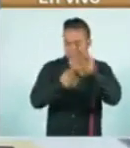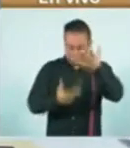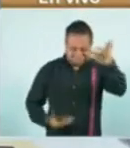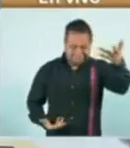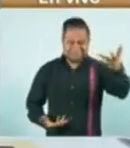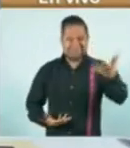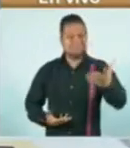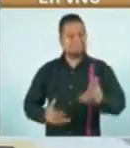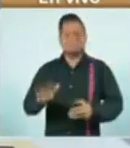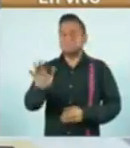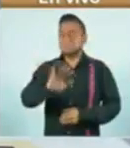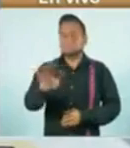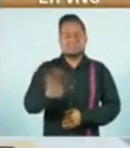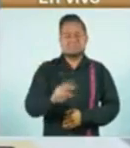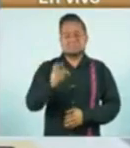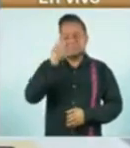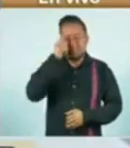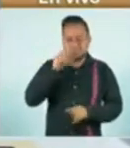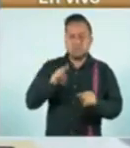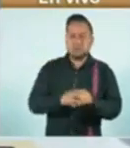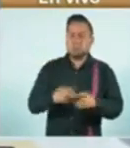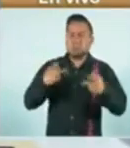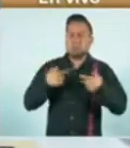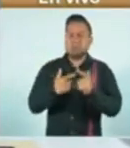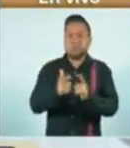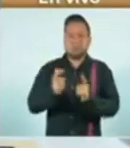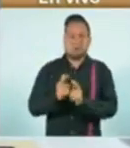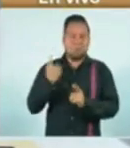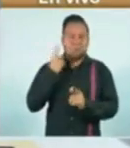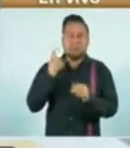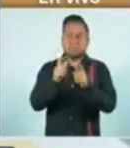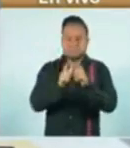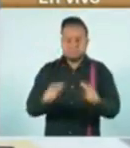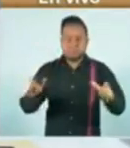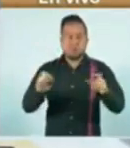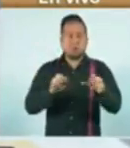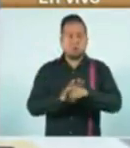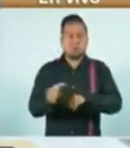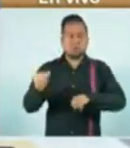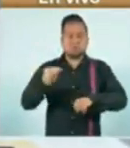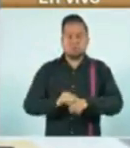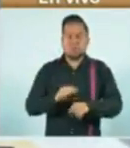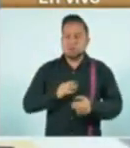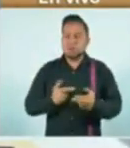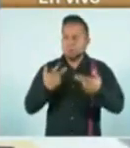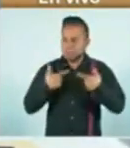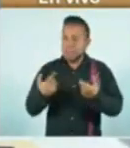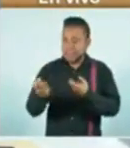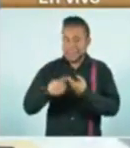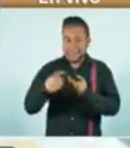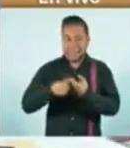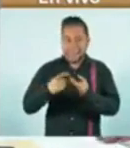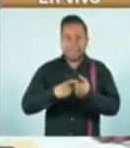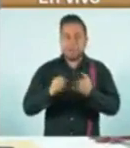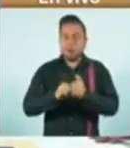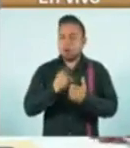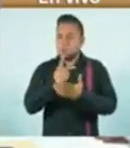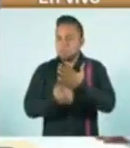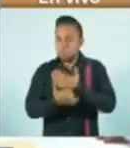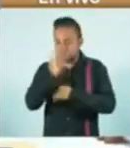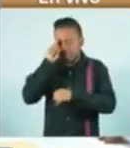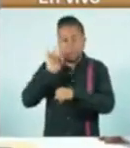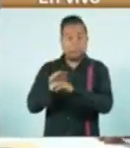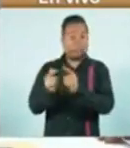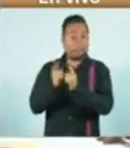una perspectiva de crear capital político o de generar pues base social afín a proyectos